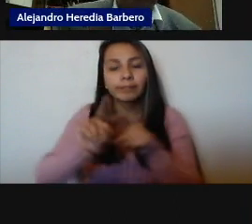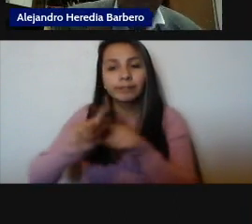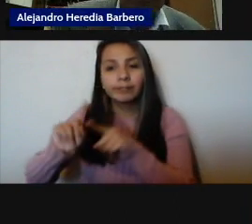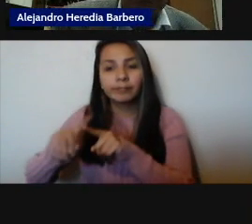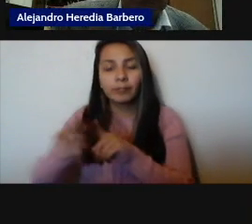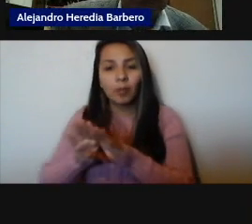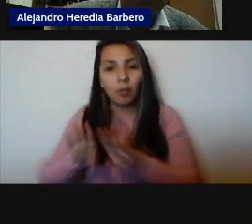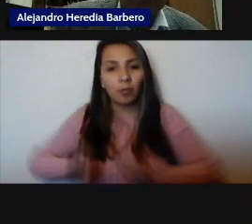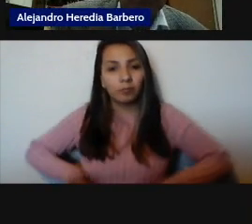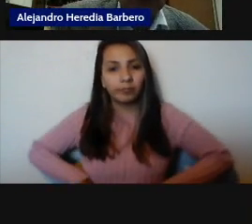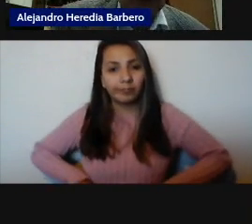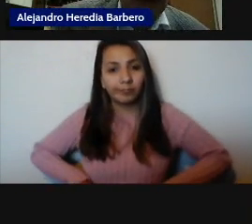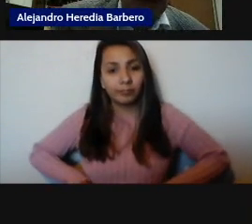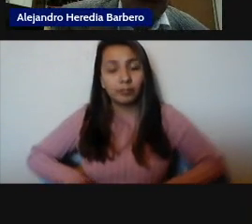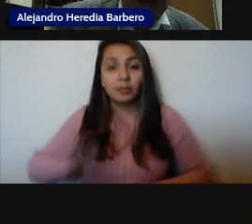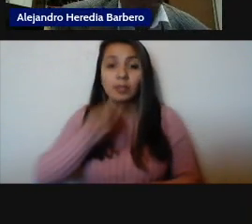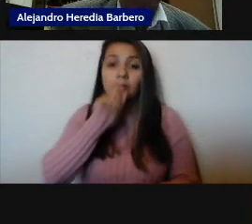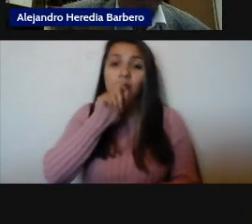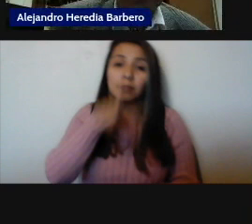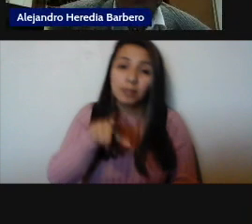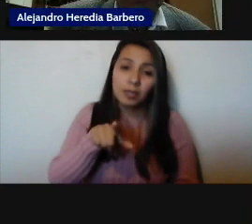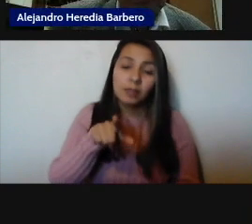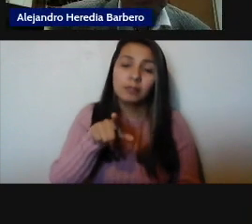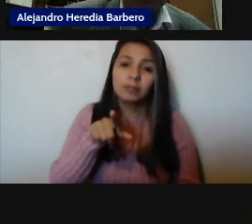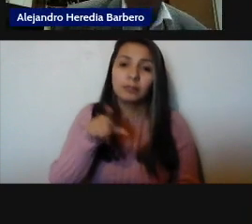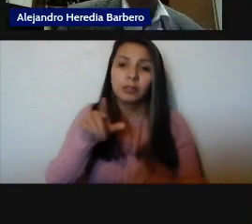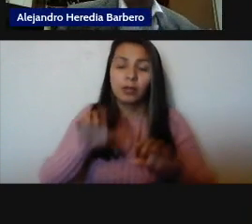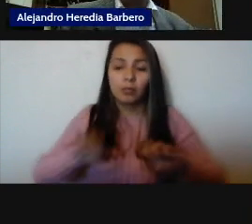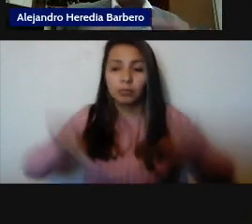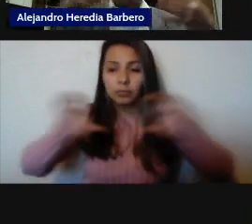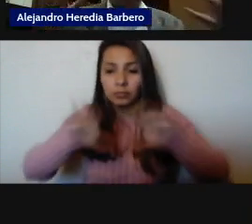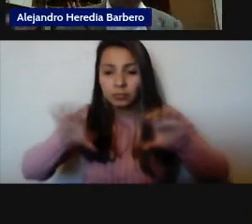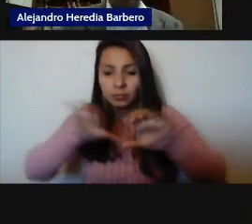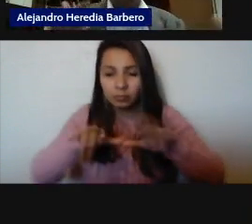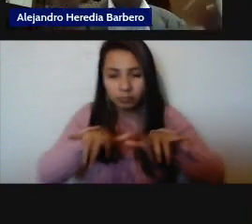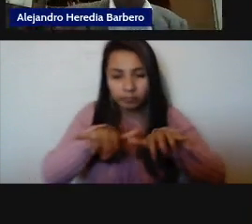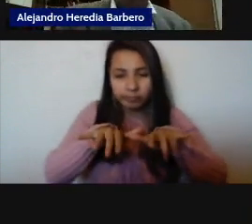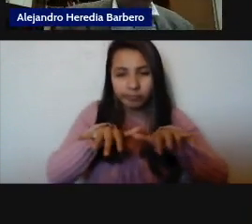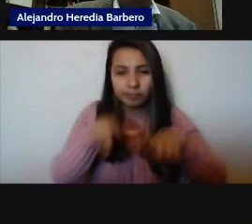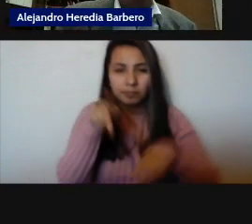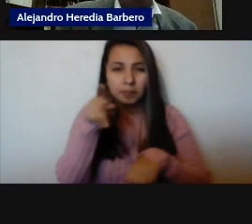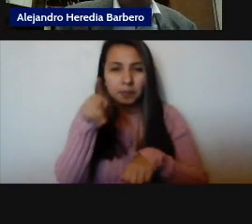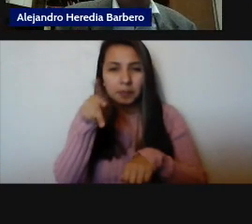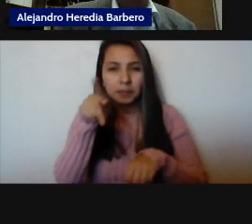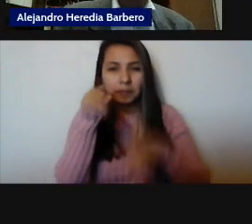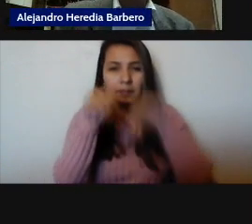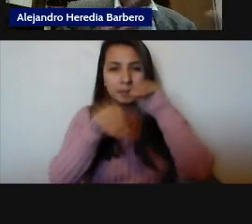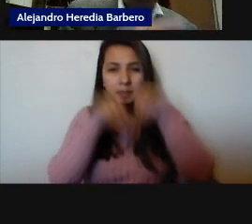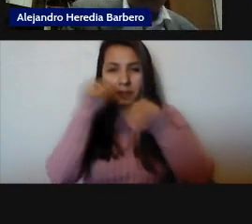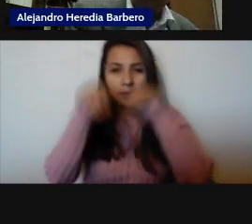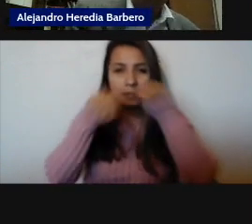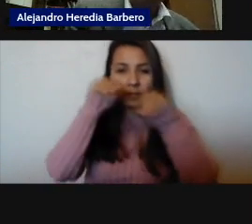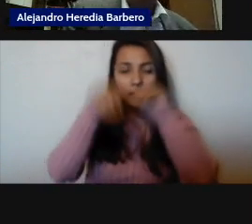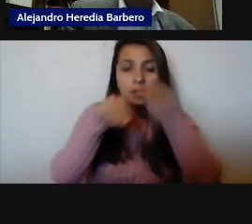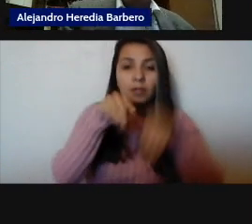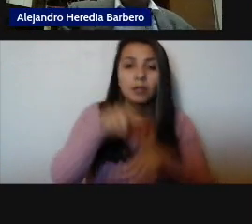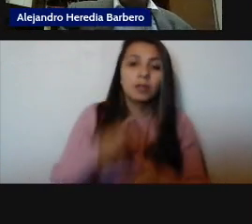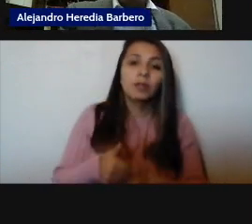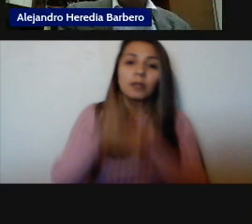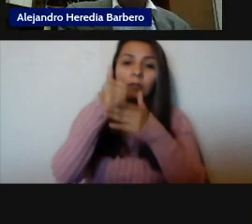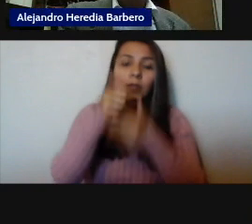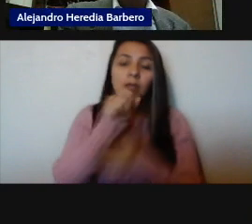una gran gama de herramientas de caracterización. Pero también las simulaciones computacionales nos sirven